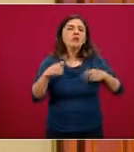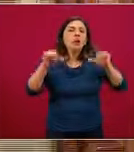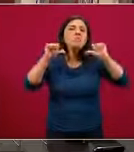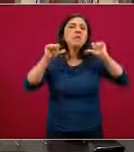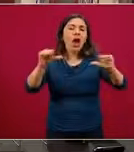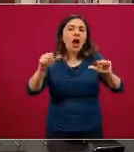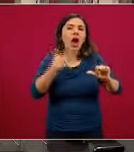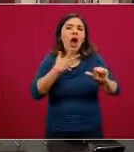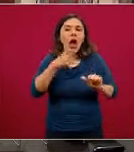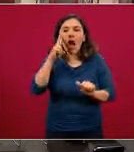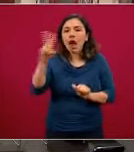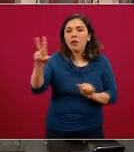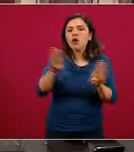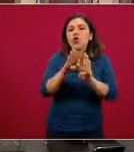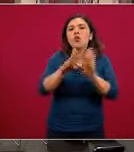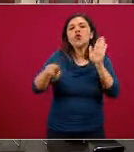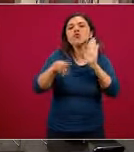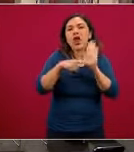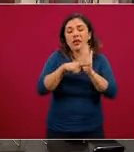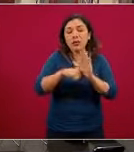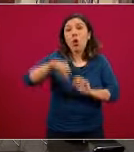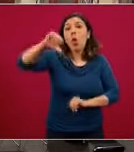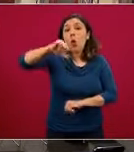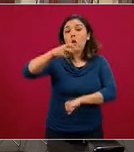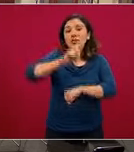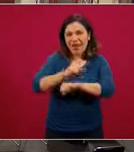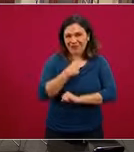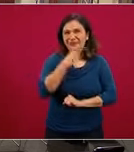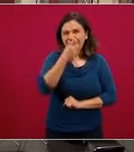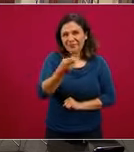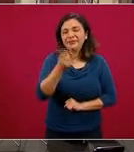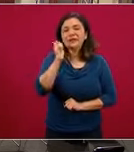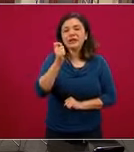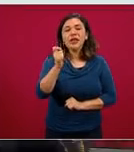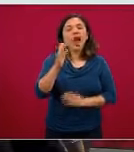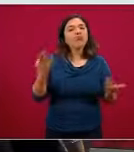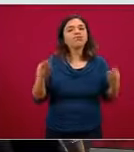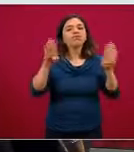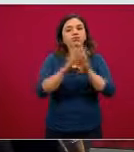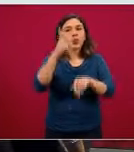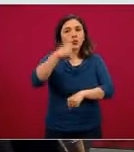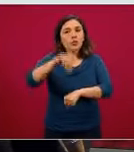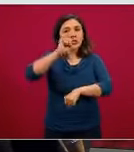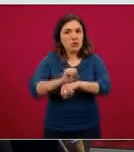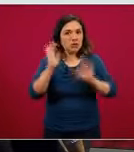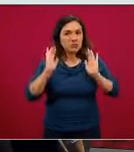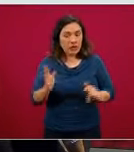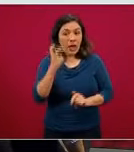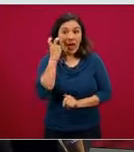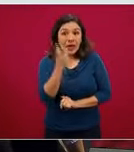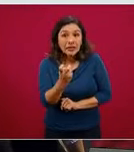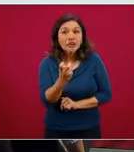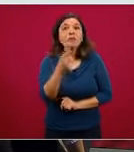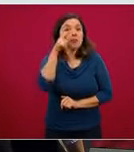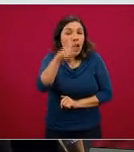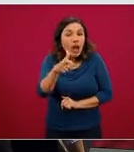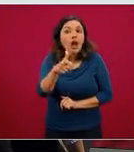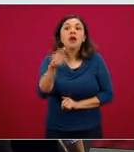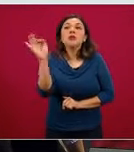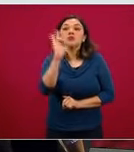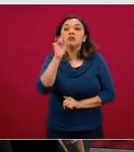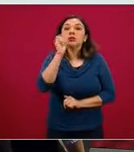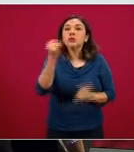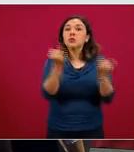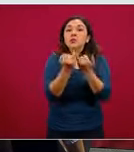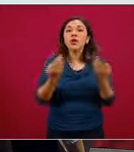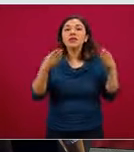personas que salieron negativas. El día de hoy, decíamos, cerramos semana y por lo tanto también se estaría